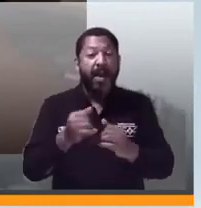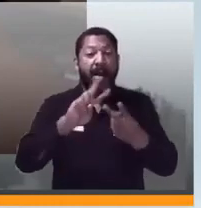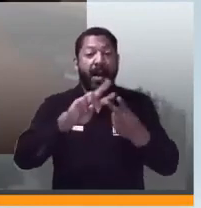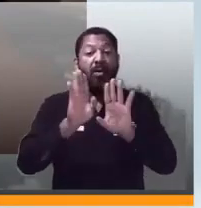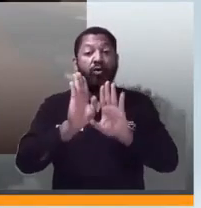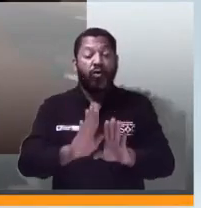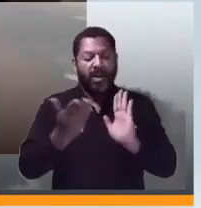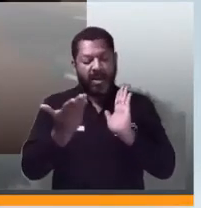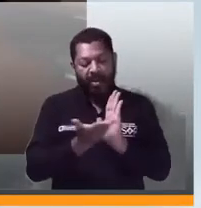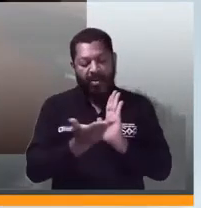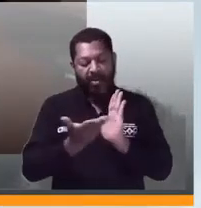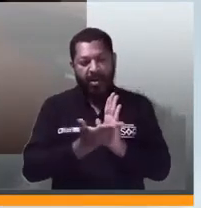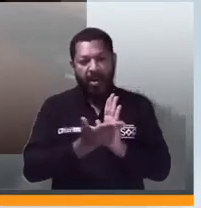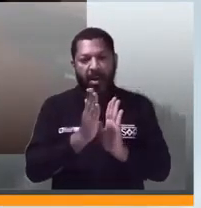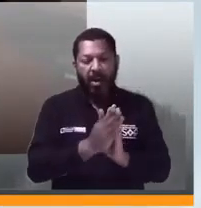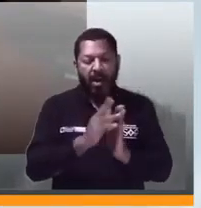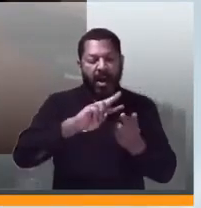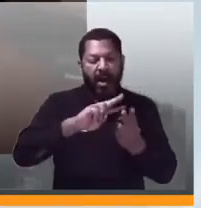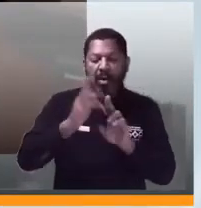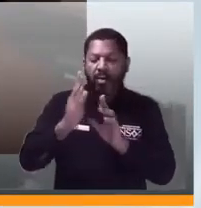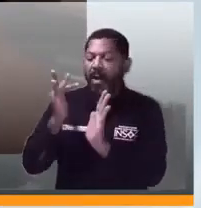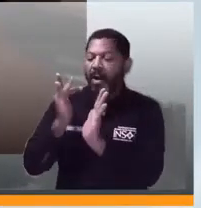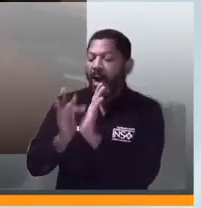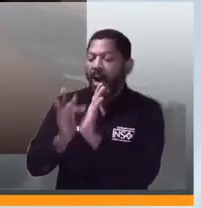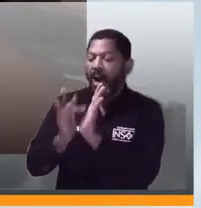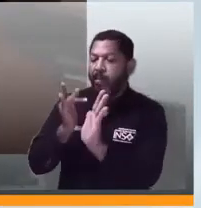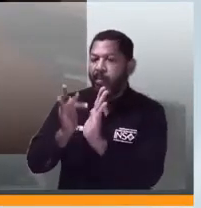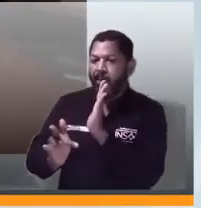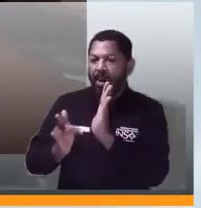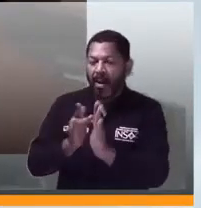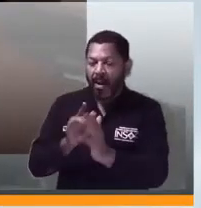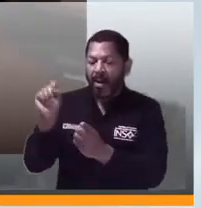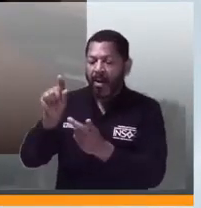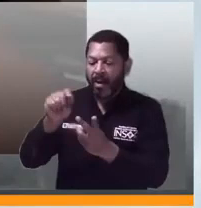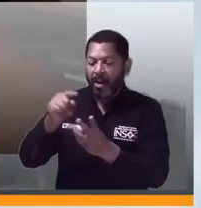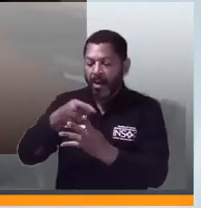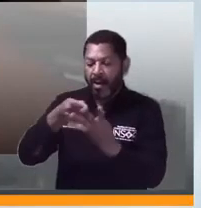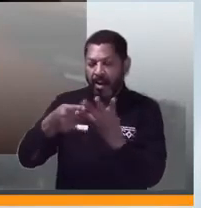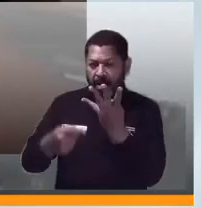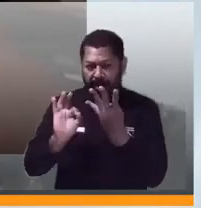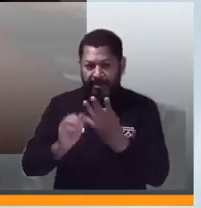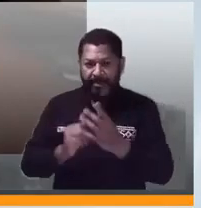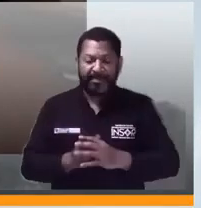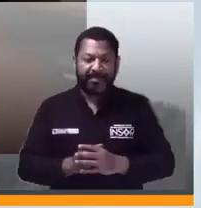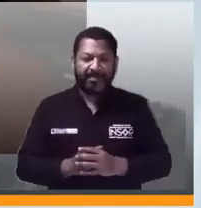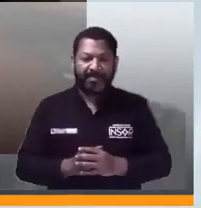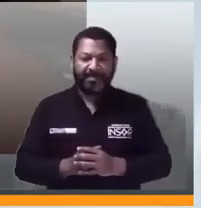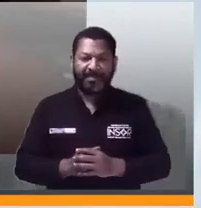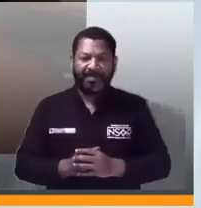temáticos relacionados a la educación mediada por tecnologías en cuatro inmersiones diferentes.